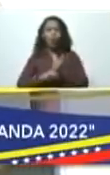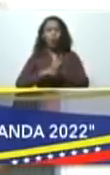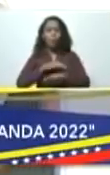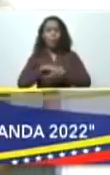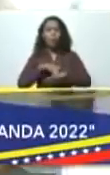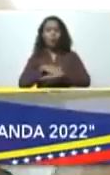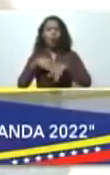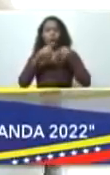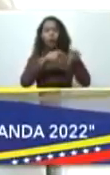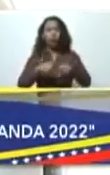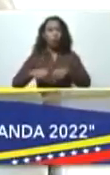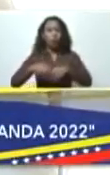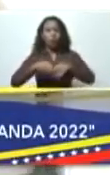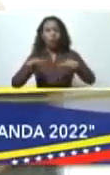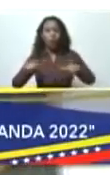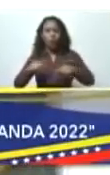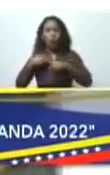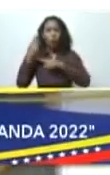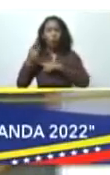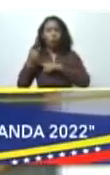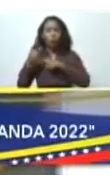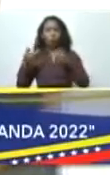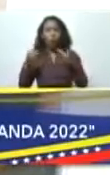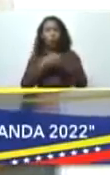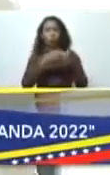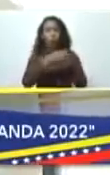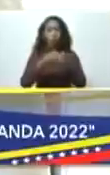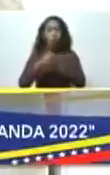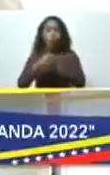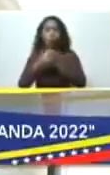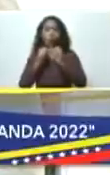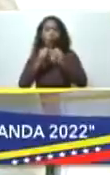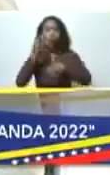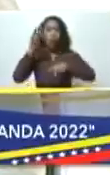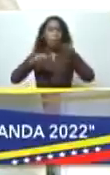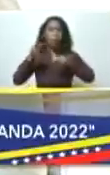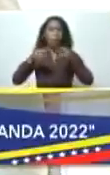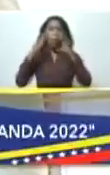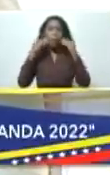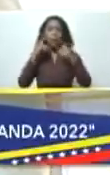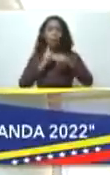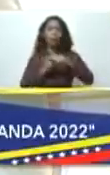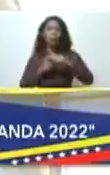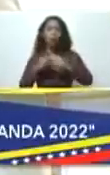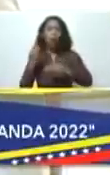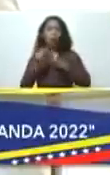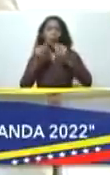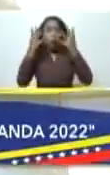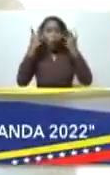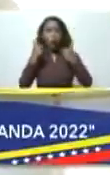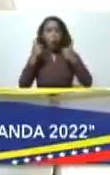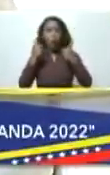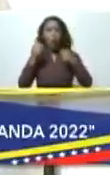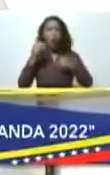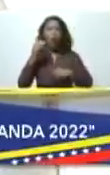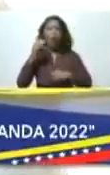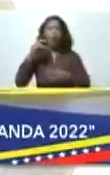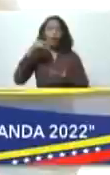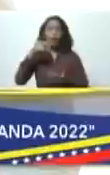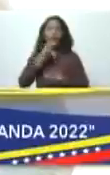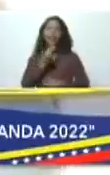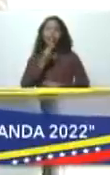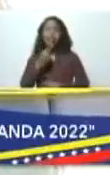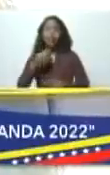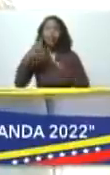Ministerio de Agricultura y Tierra y con los demás sectores, de seguir exponiendo experiencias positivas como la ganadería ovina caprina. Muchas